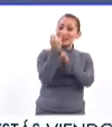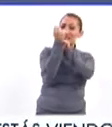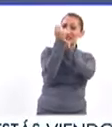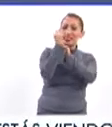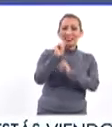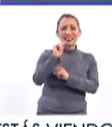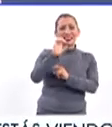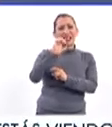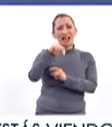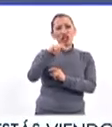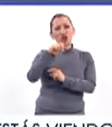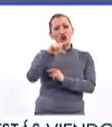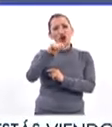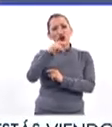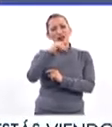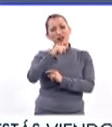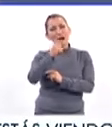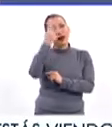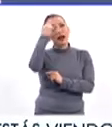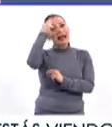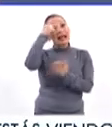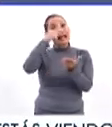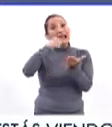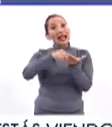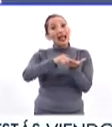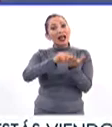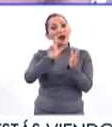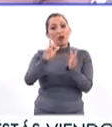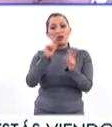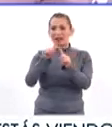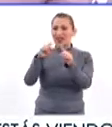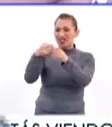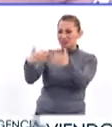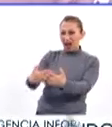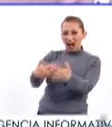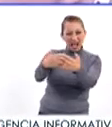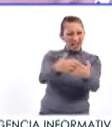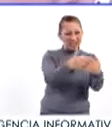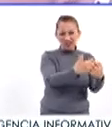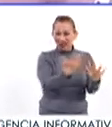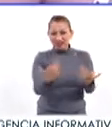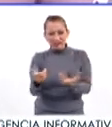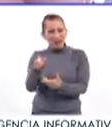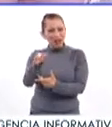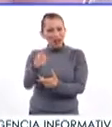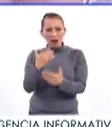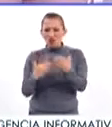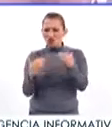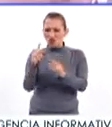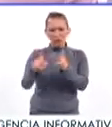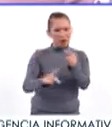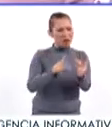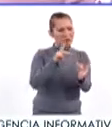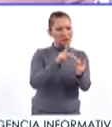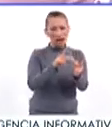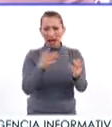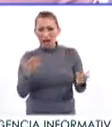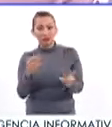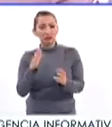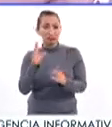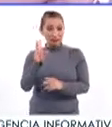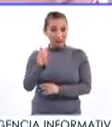tecnología, evocamos una serie de artefactos que son súper perfectos